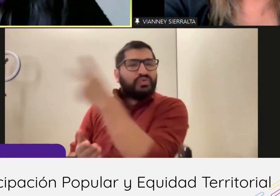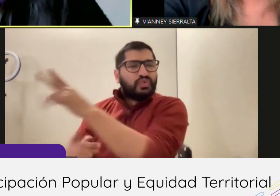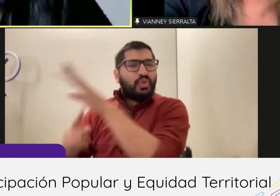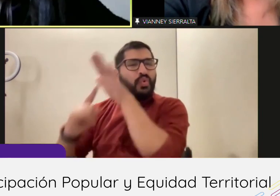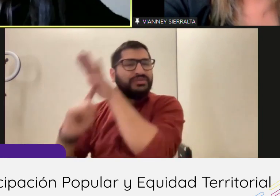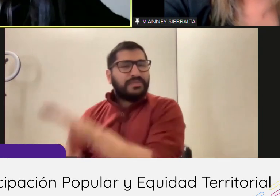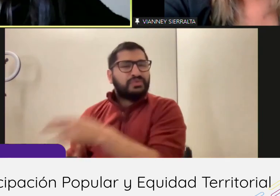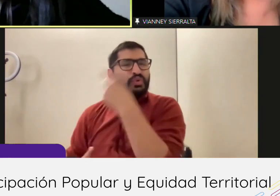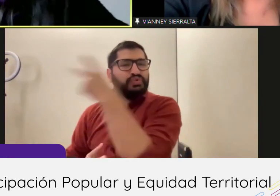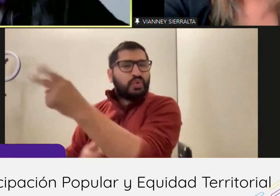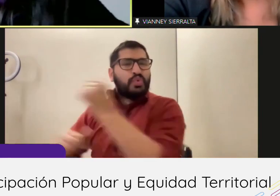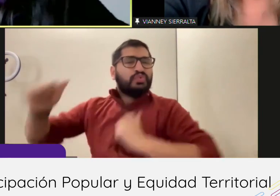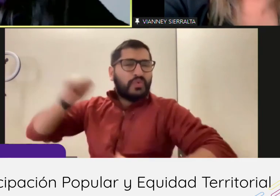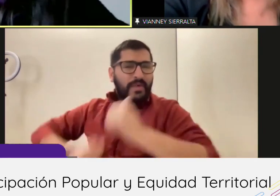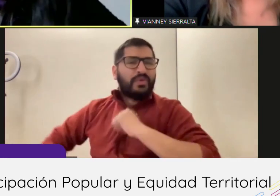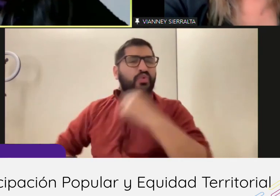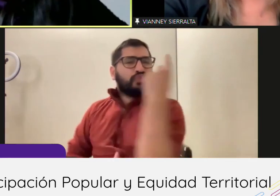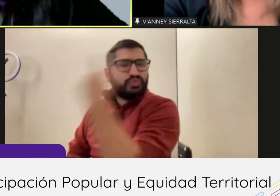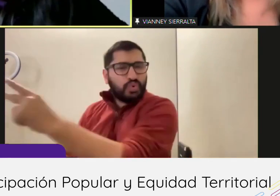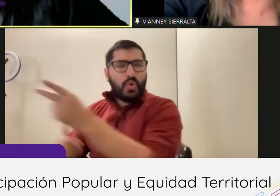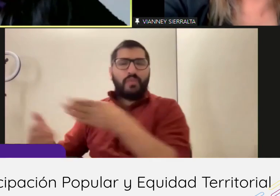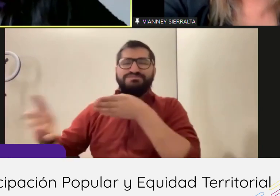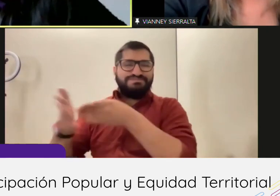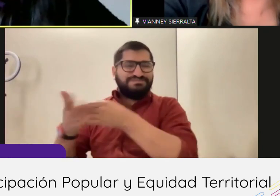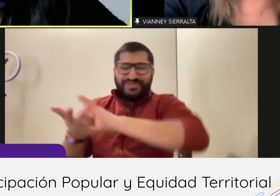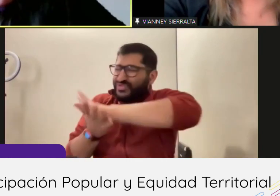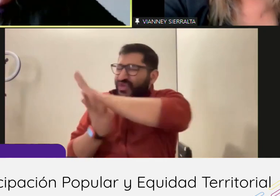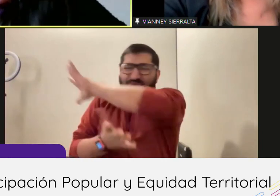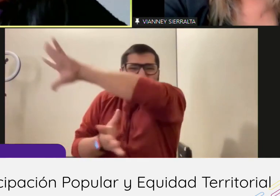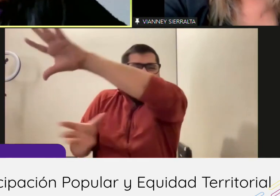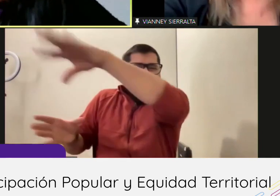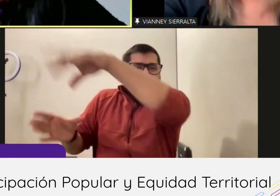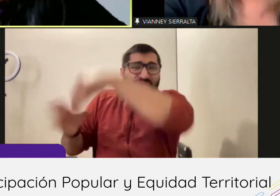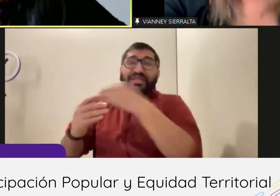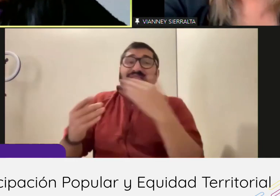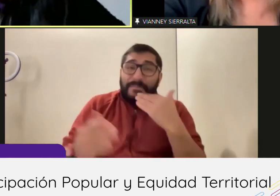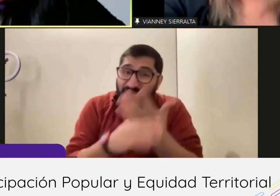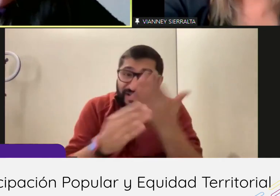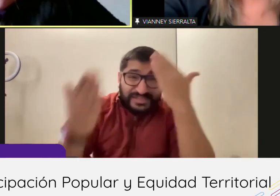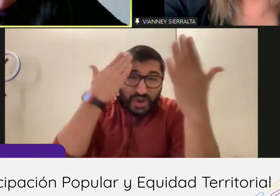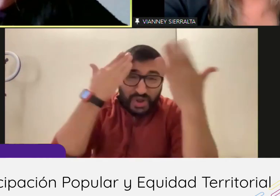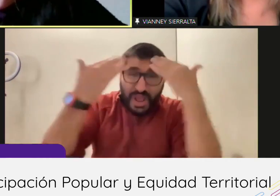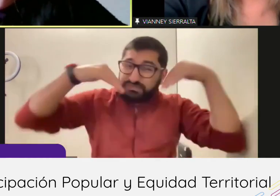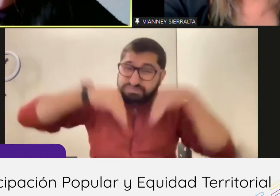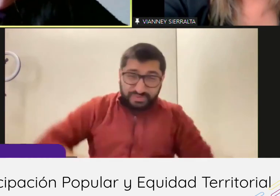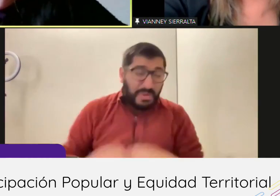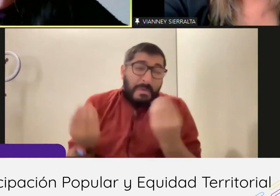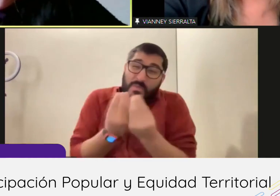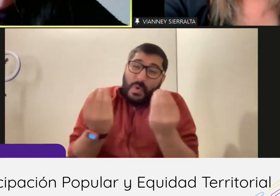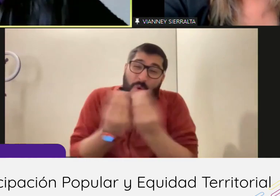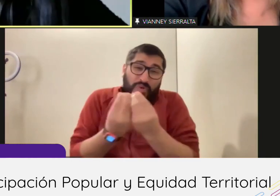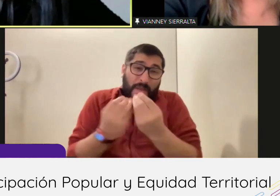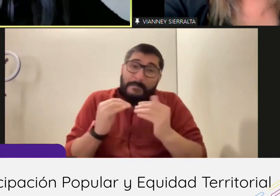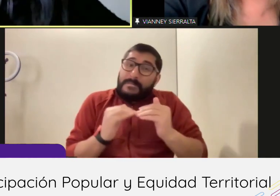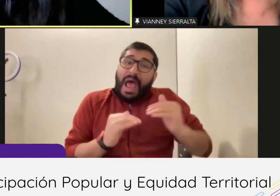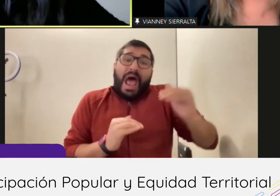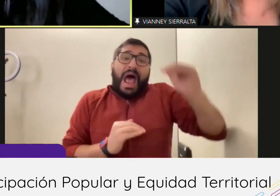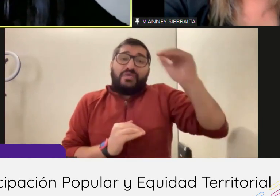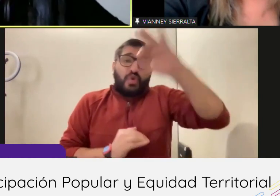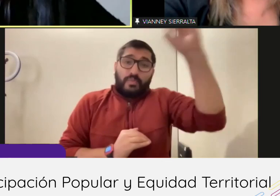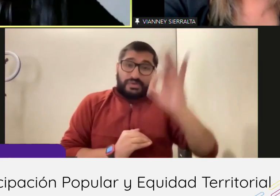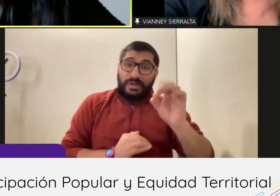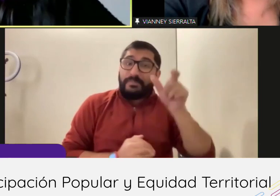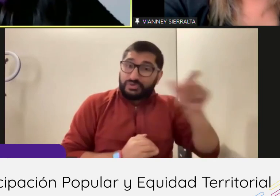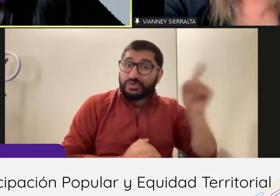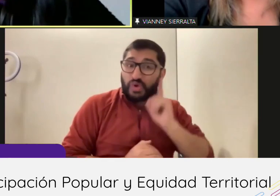cómo, por ejemplo, cómo cambiar esta situación de vulnerabilidad de derechos. Por ejemplo, en